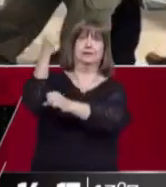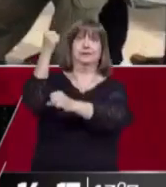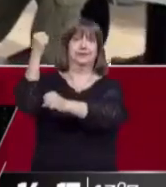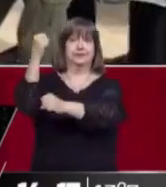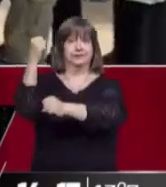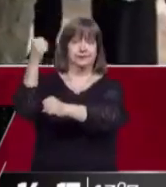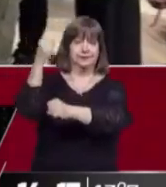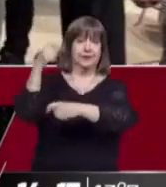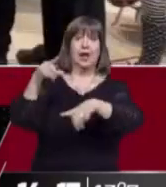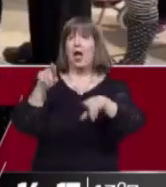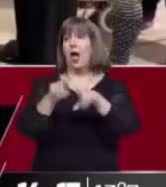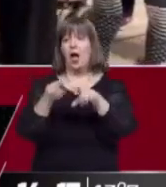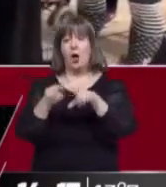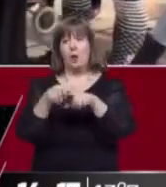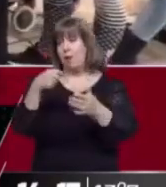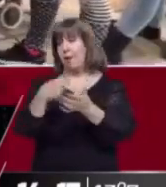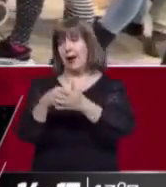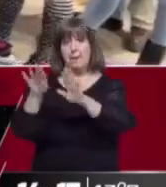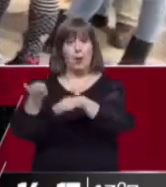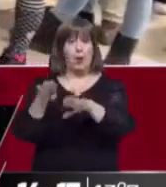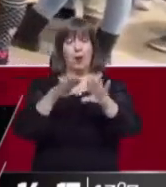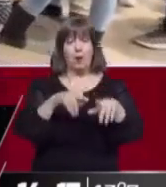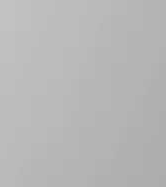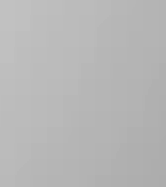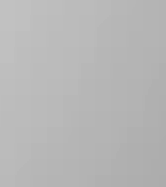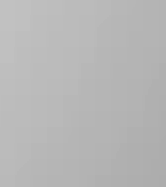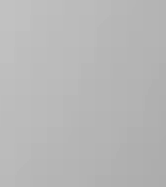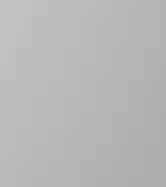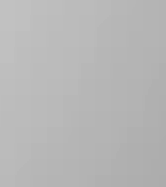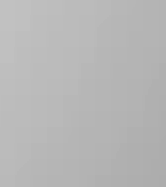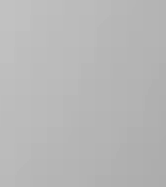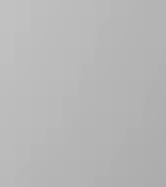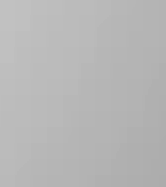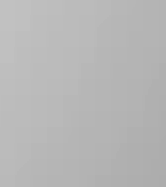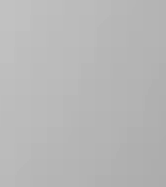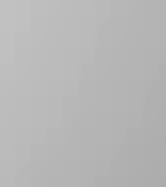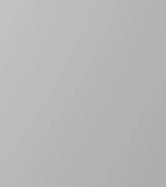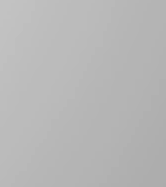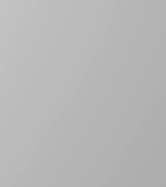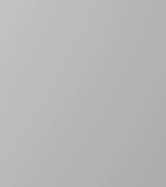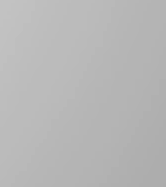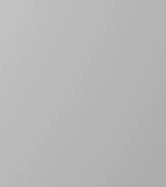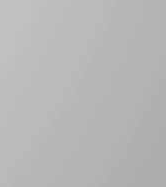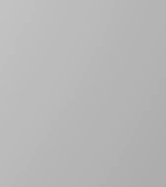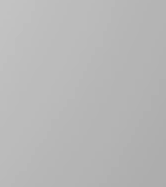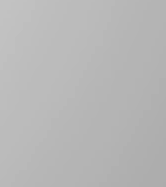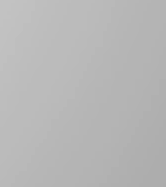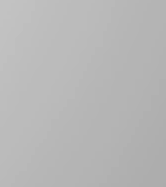lo mismo que el resto, y que significa también una cuestión de inseguridad viajar parados en un colectivo. Sí.